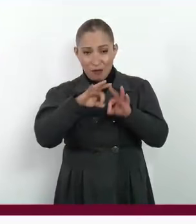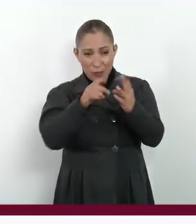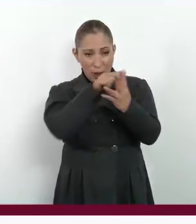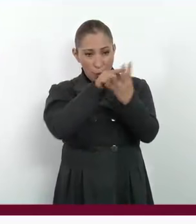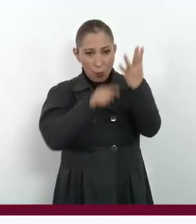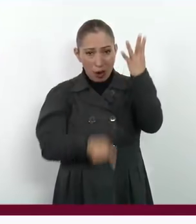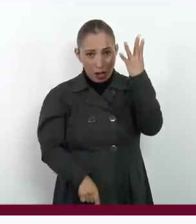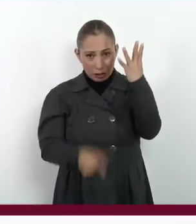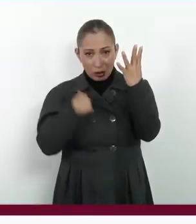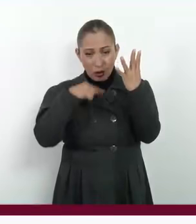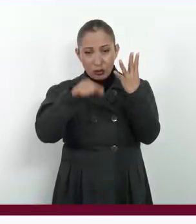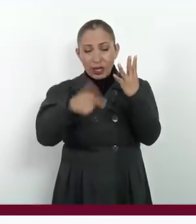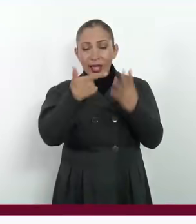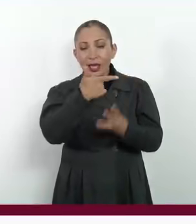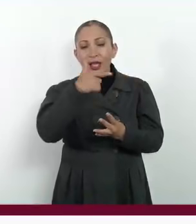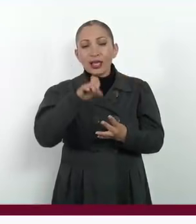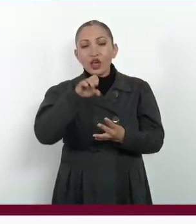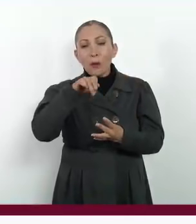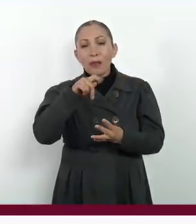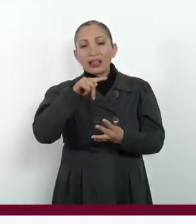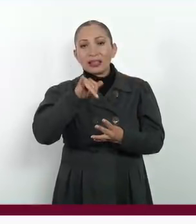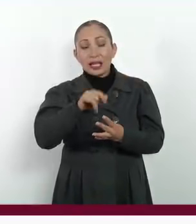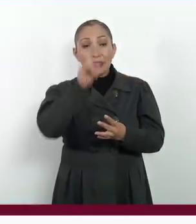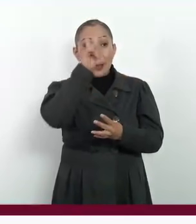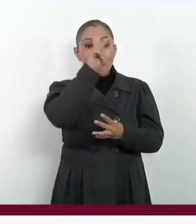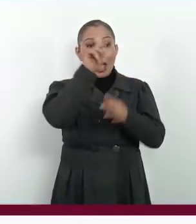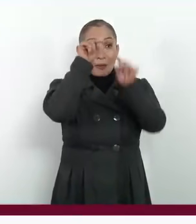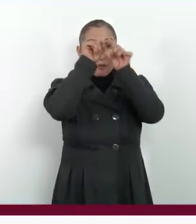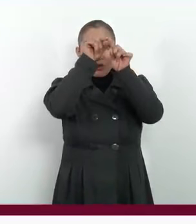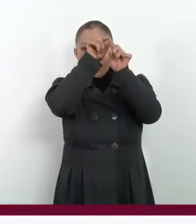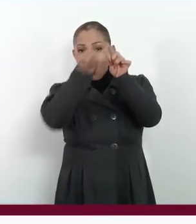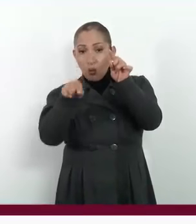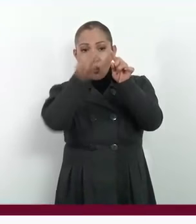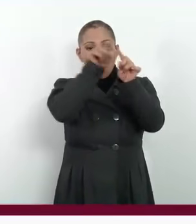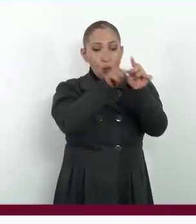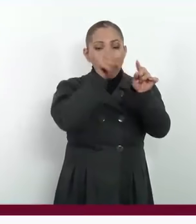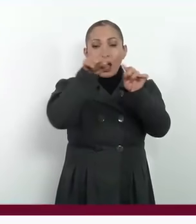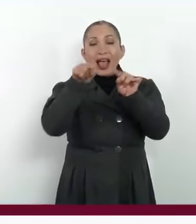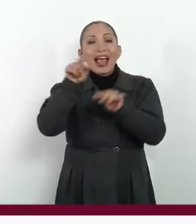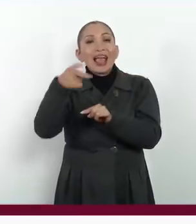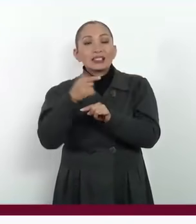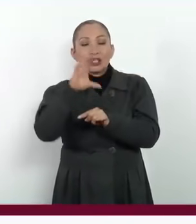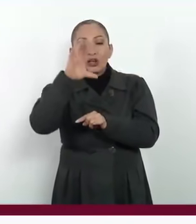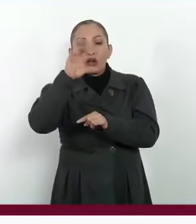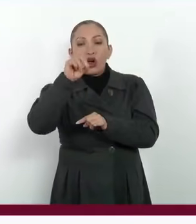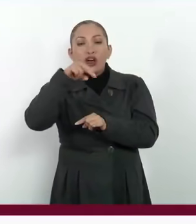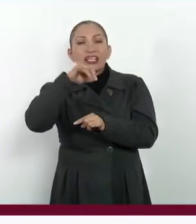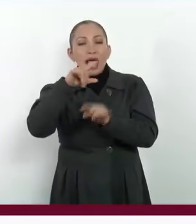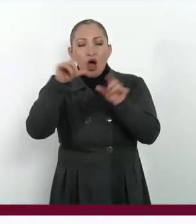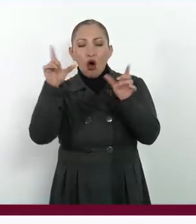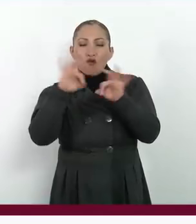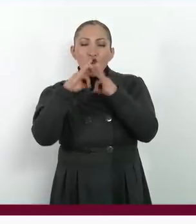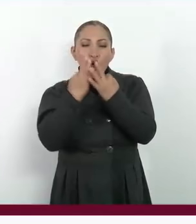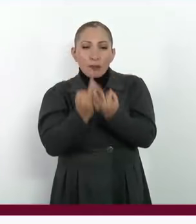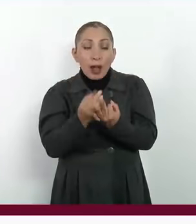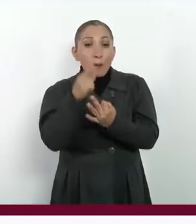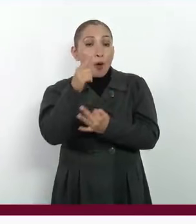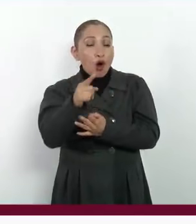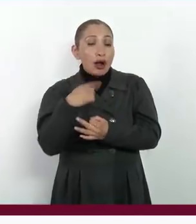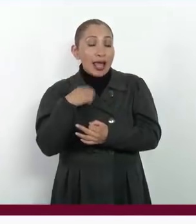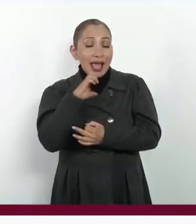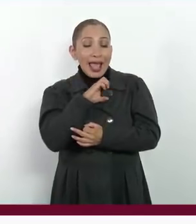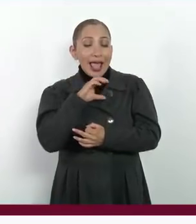una de estas condiciones o propiedades geométricas de un punto P en el plano corresponden a una cónica, que puede ser